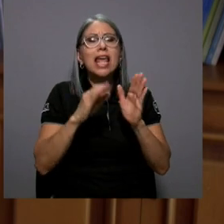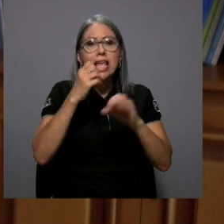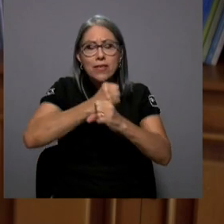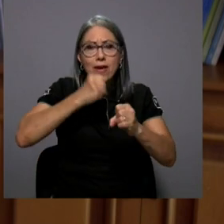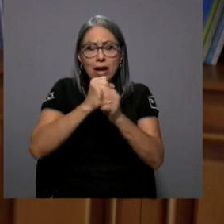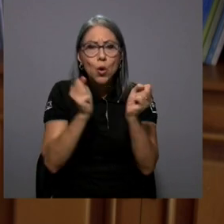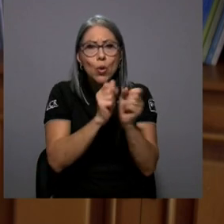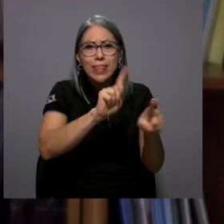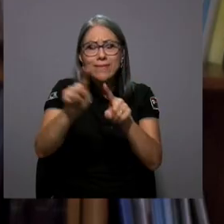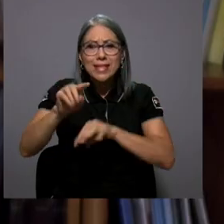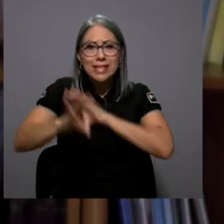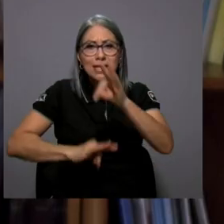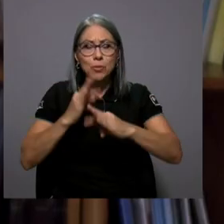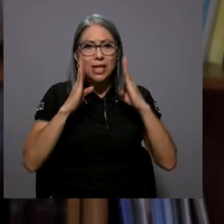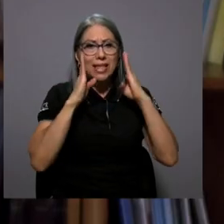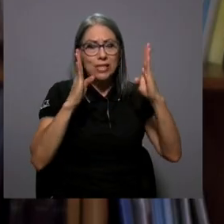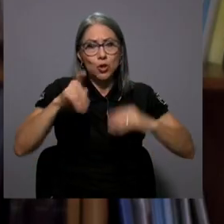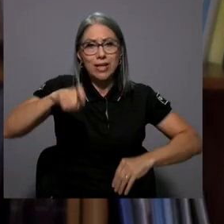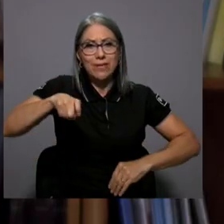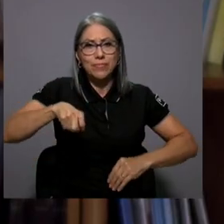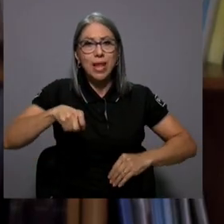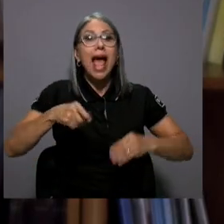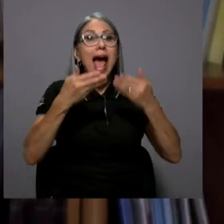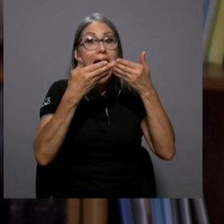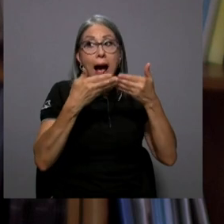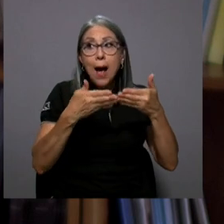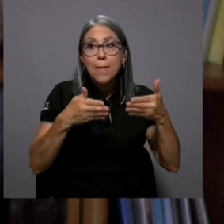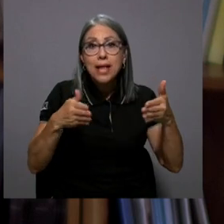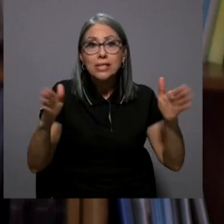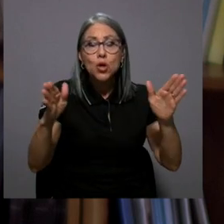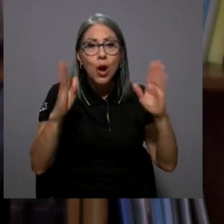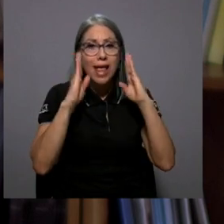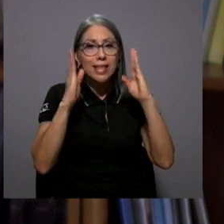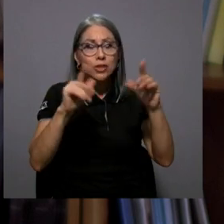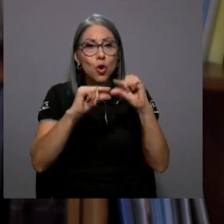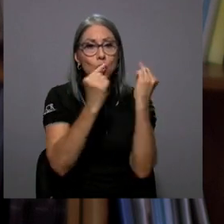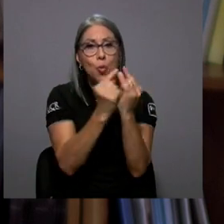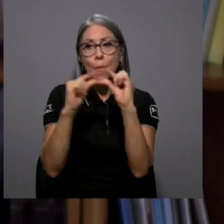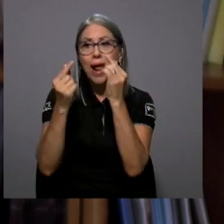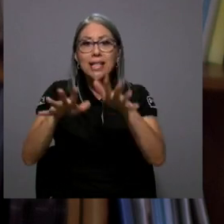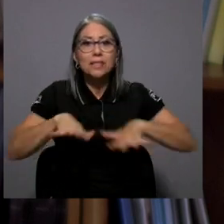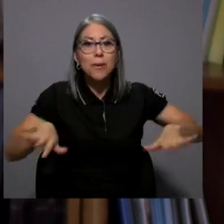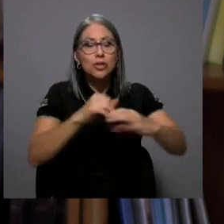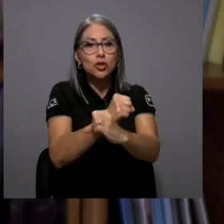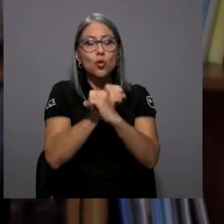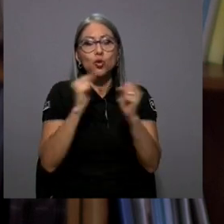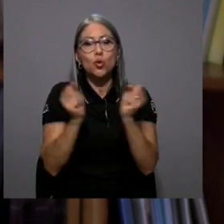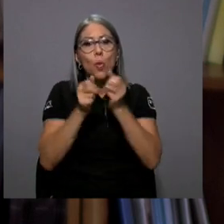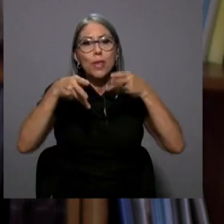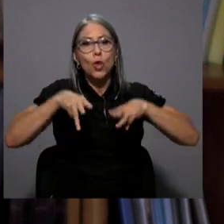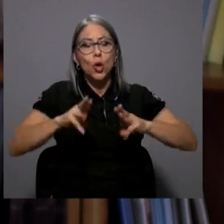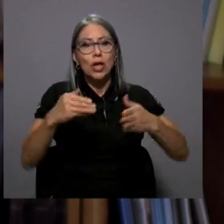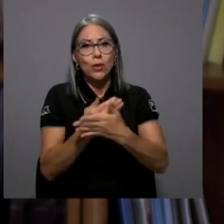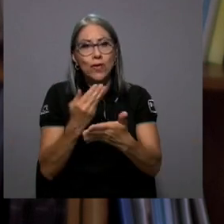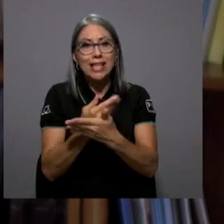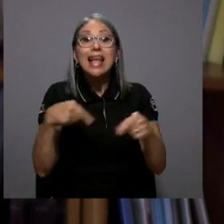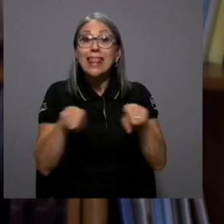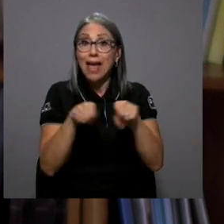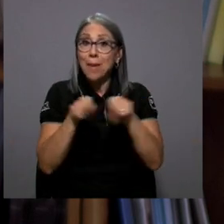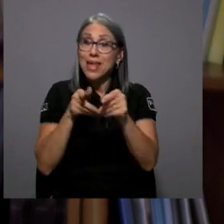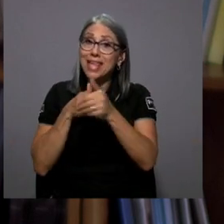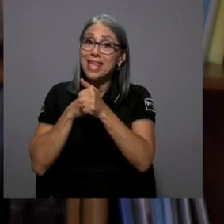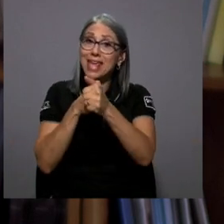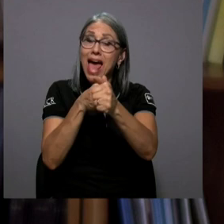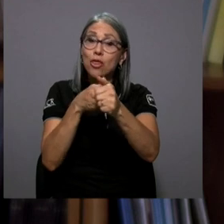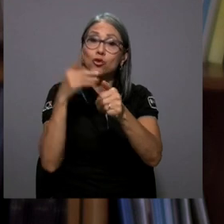atención requeridos. Habrá una ampliación en la atención grupal, en espacios seguros y con metodologías novedosas, además